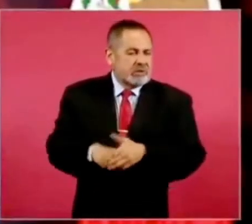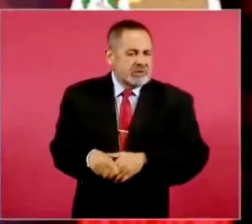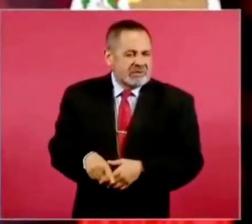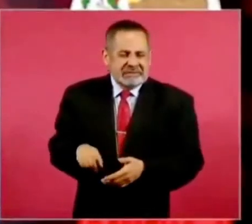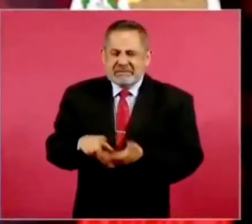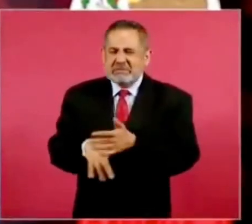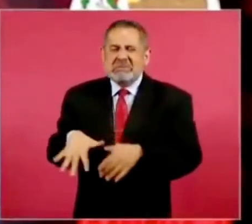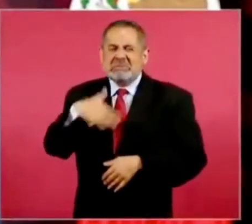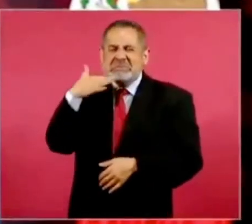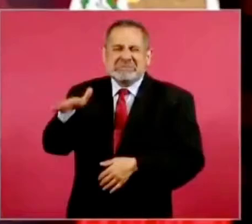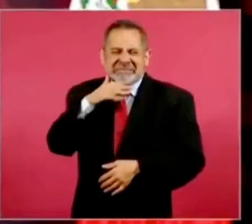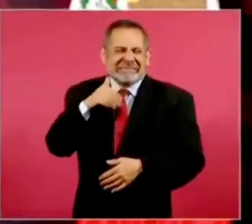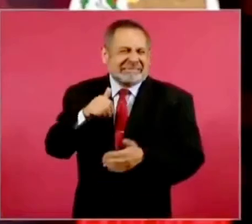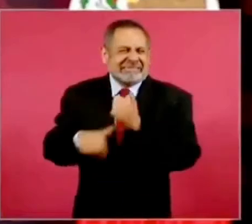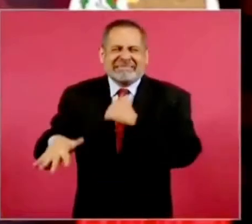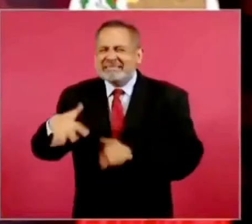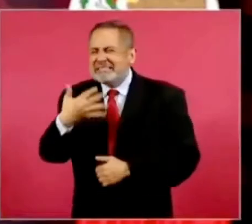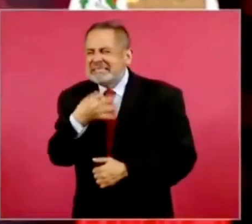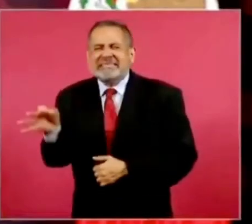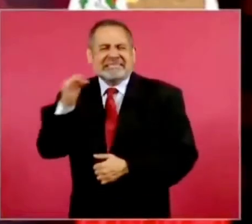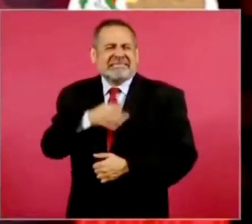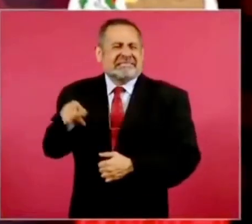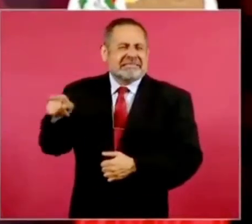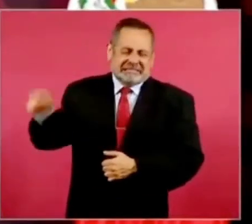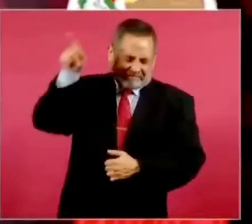execrable majadero,